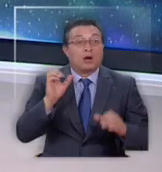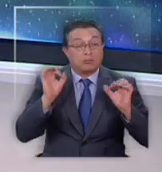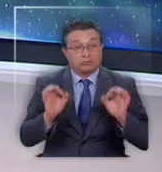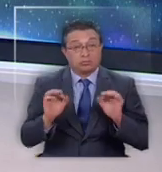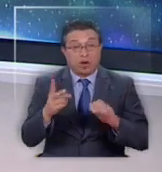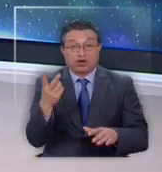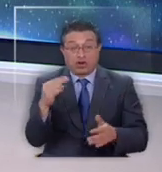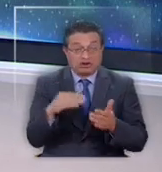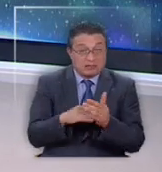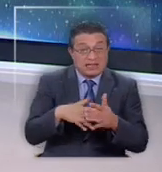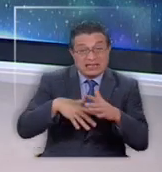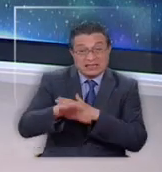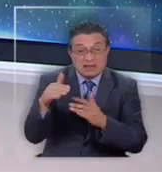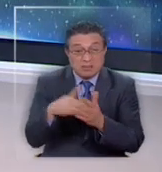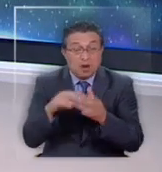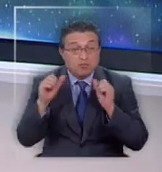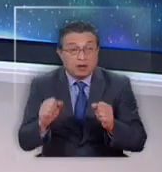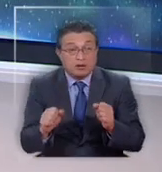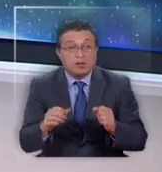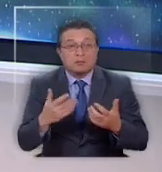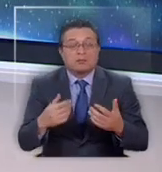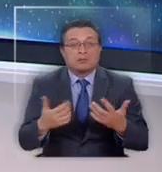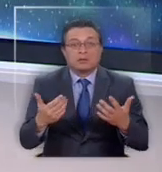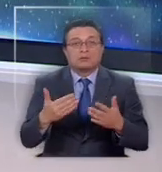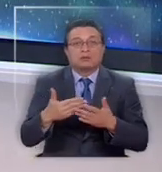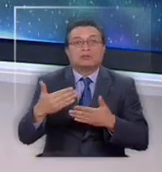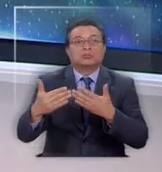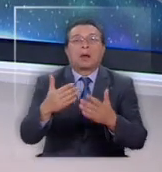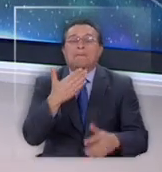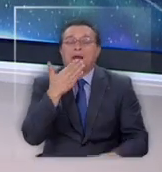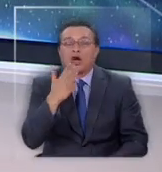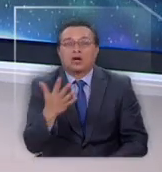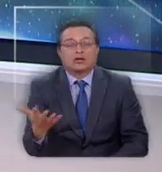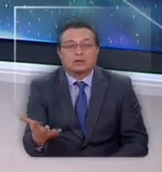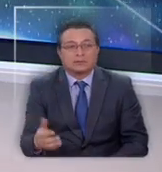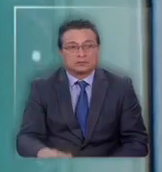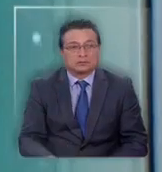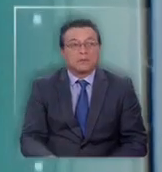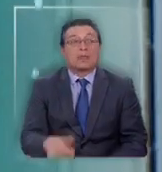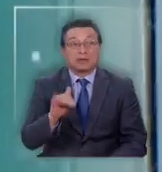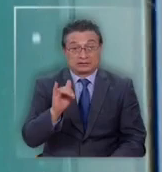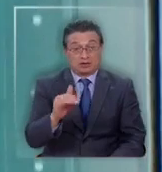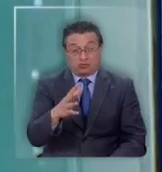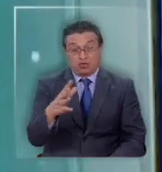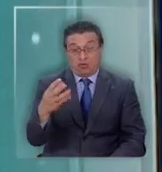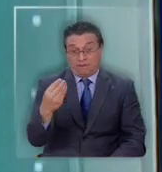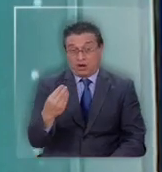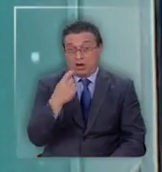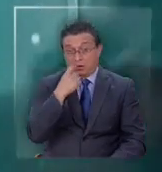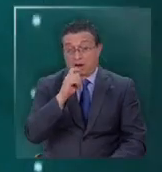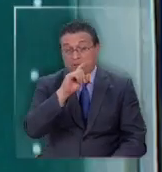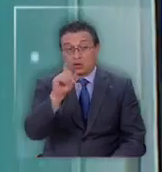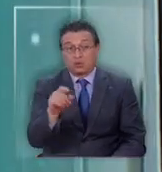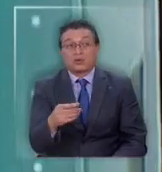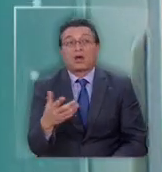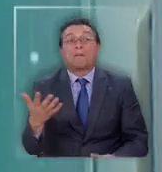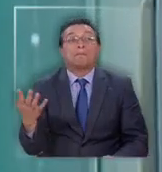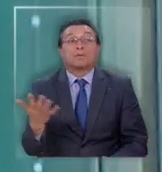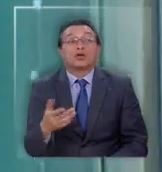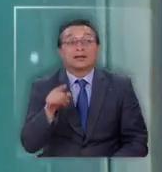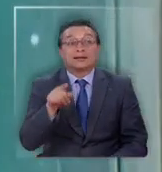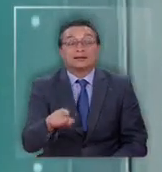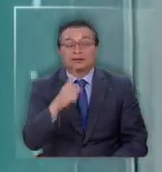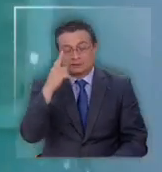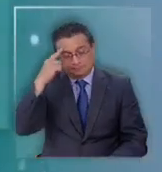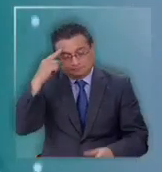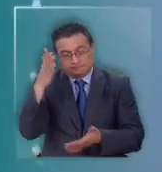hacer 12.000 15.000 vamos en seis o siete mil nunca lo entendió daniel es una muy buena pregunta porque básicamente esto es